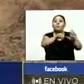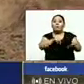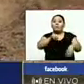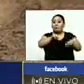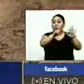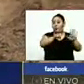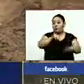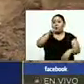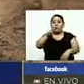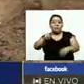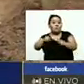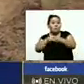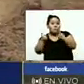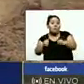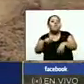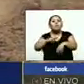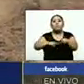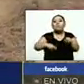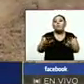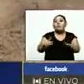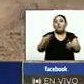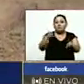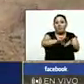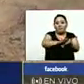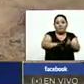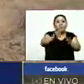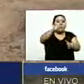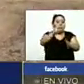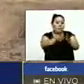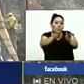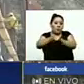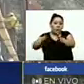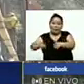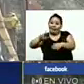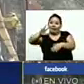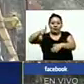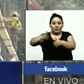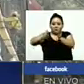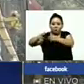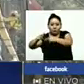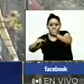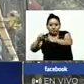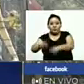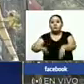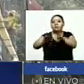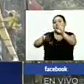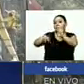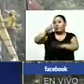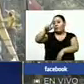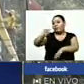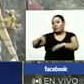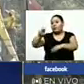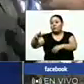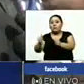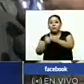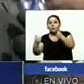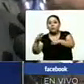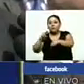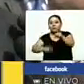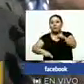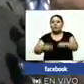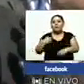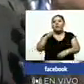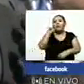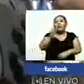dólares que consta de tres segmentos. Este último con un valor de 17.3 millones de dólares. Los